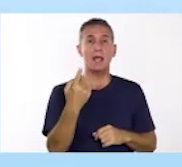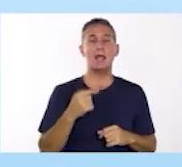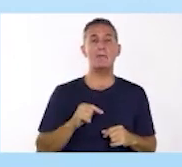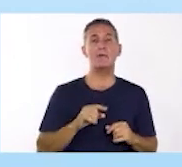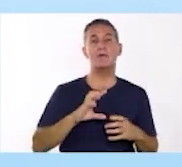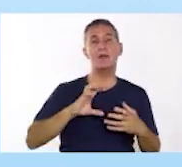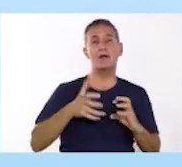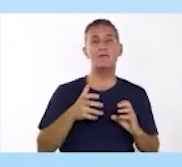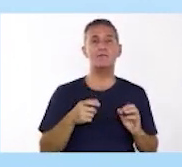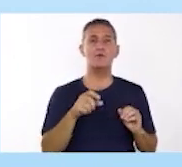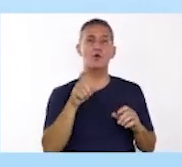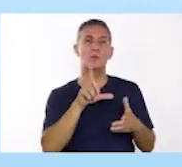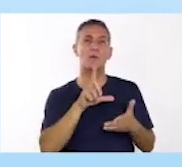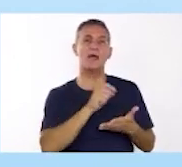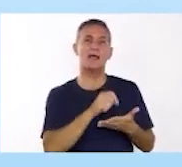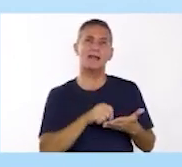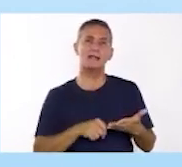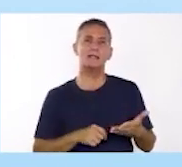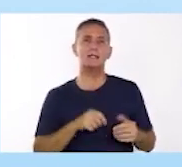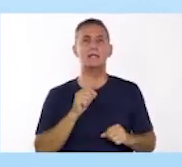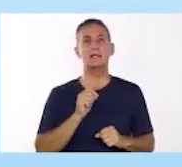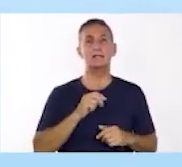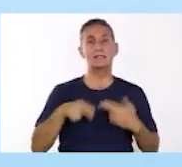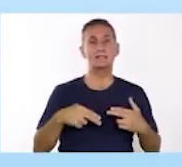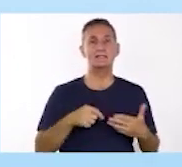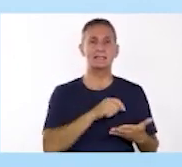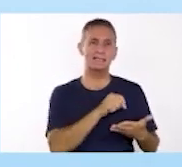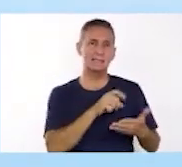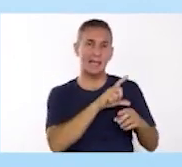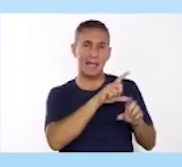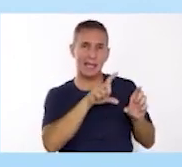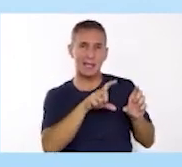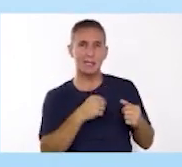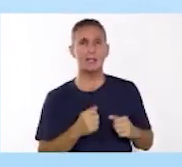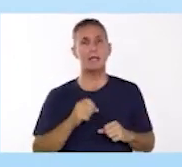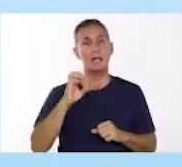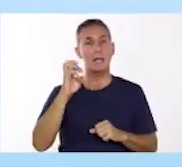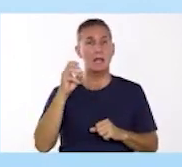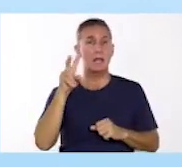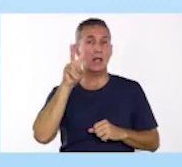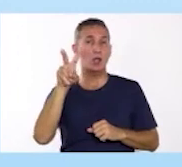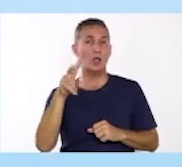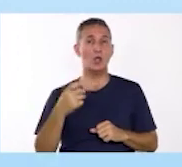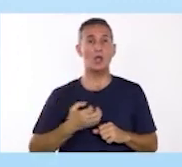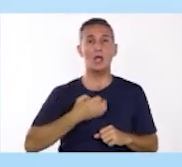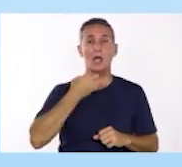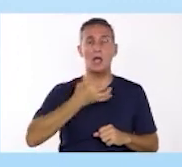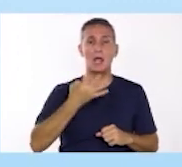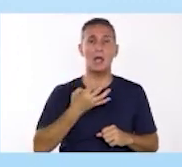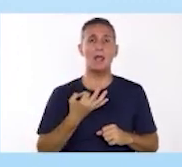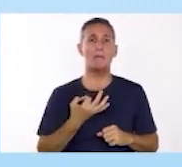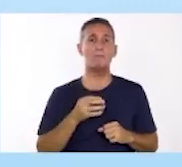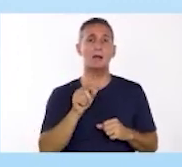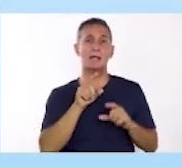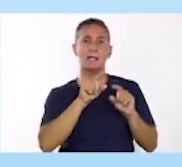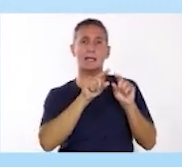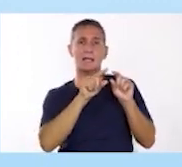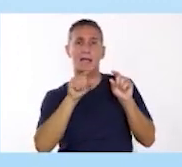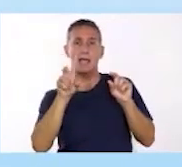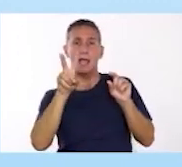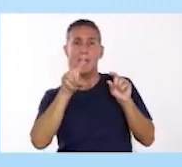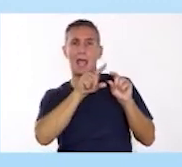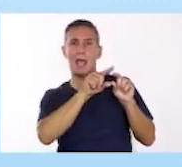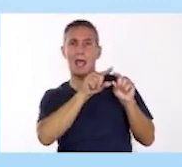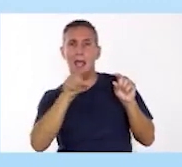recurso literario empleado en el texto. Y la número 2, comenta el